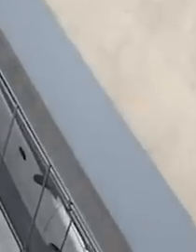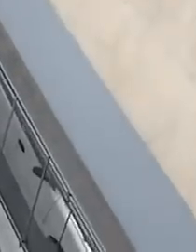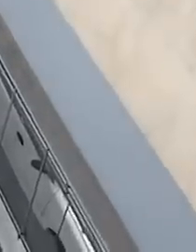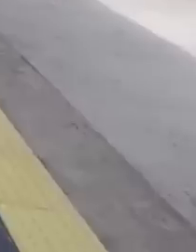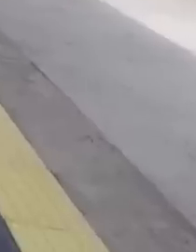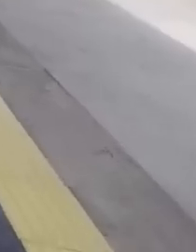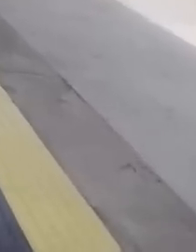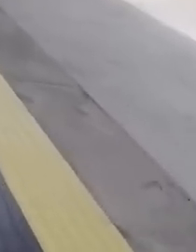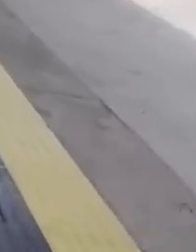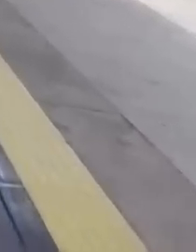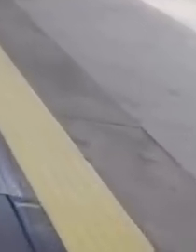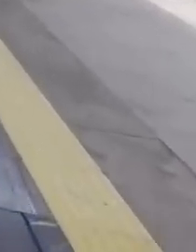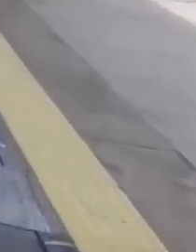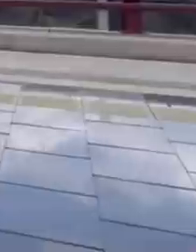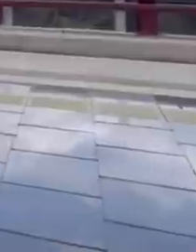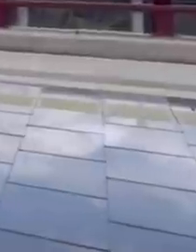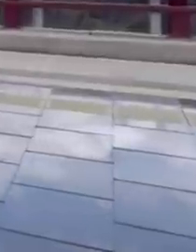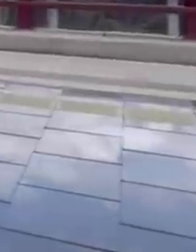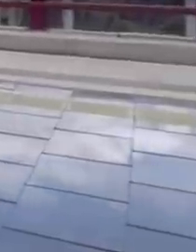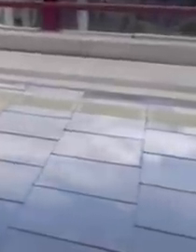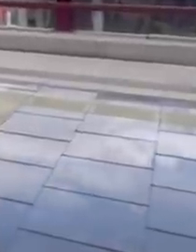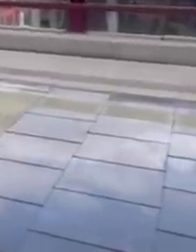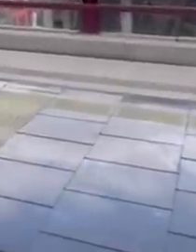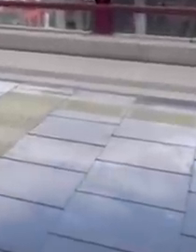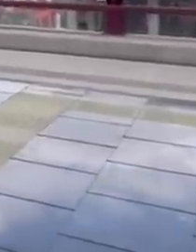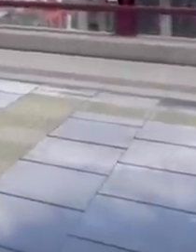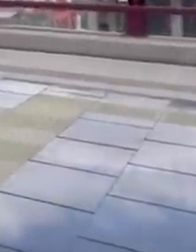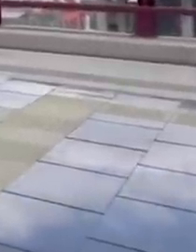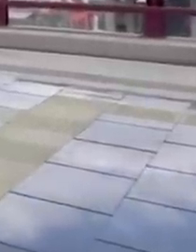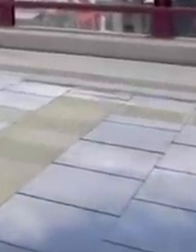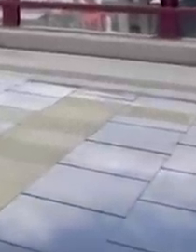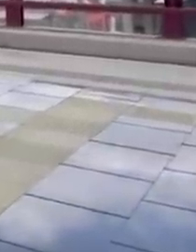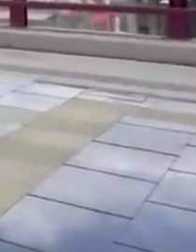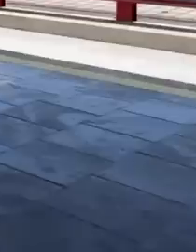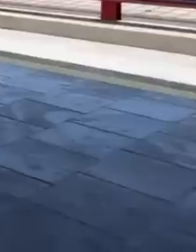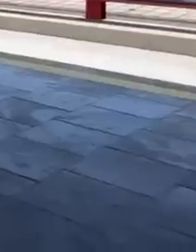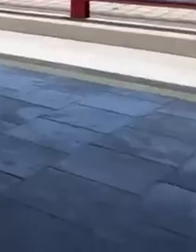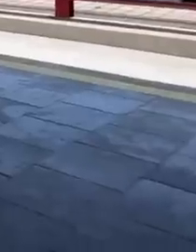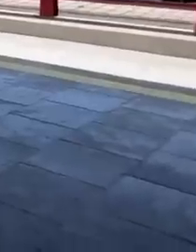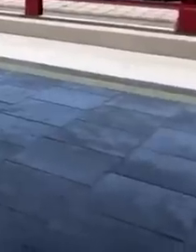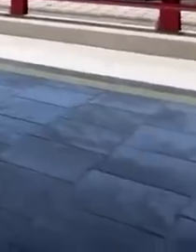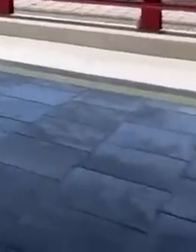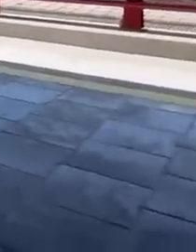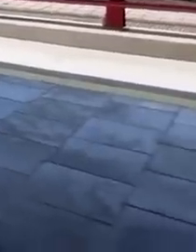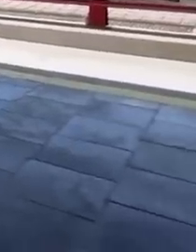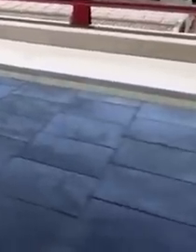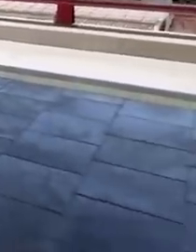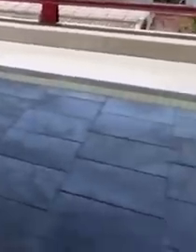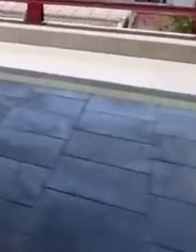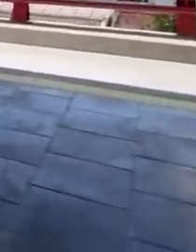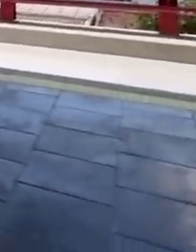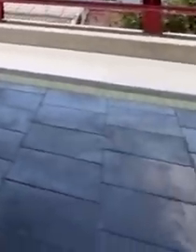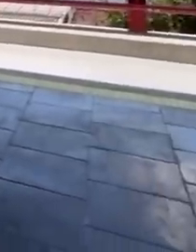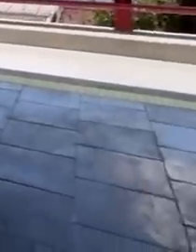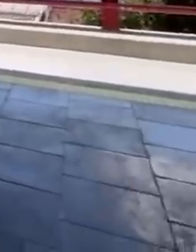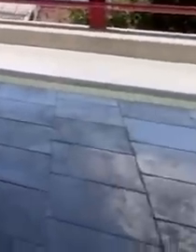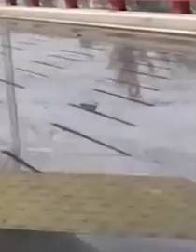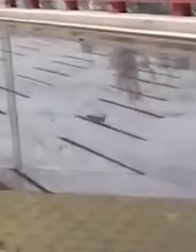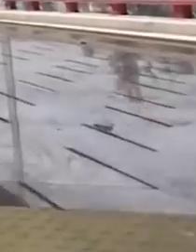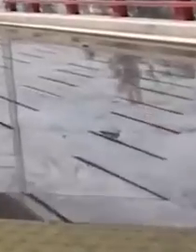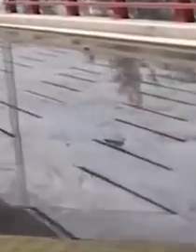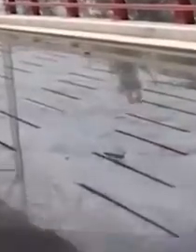escaleras eléctricas y ruta táctil para hacer efectiva la accesibilidad universal. En la construcción del trolebús elevado se